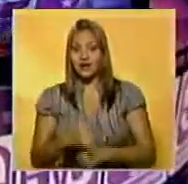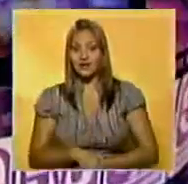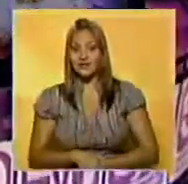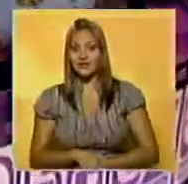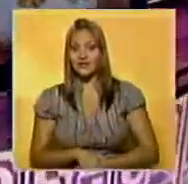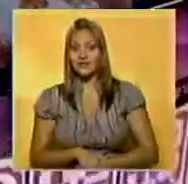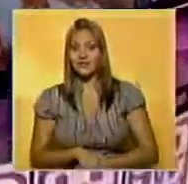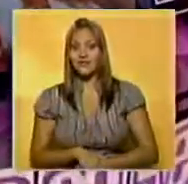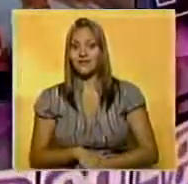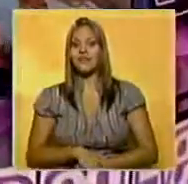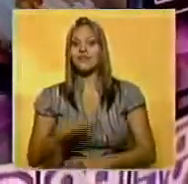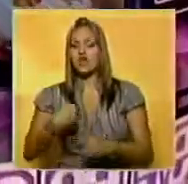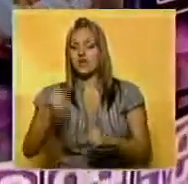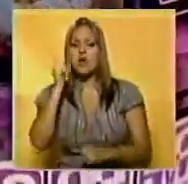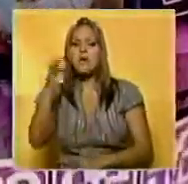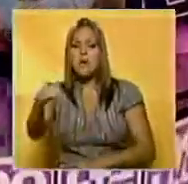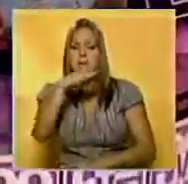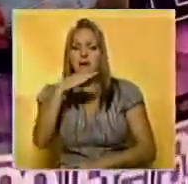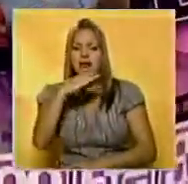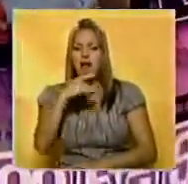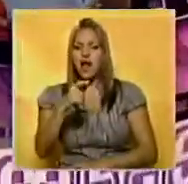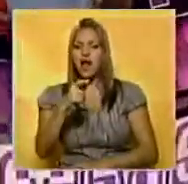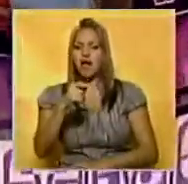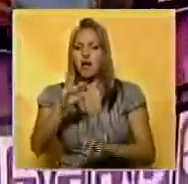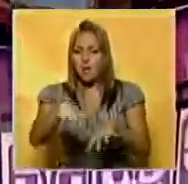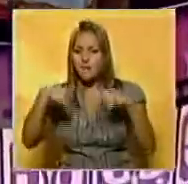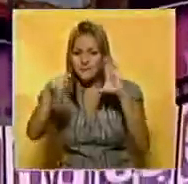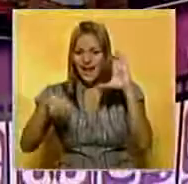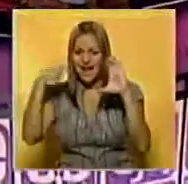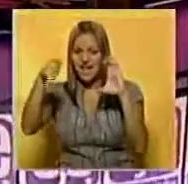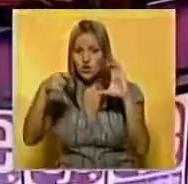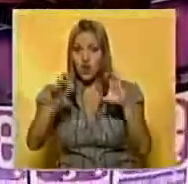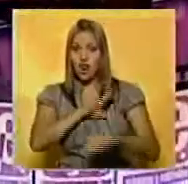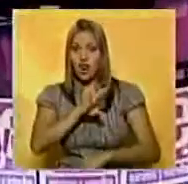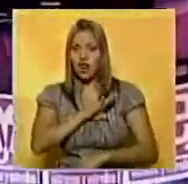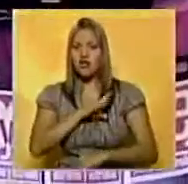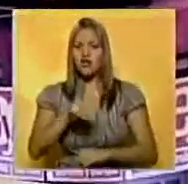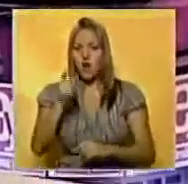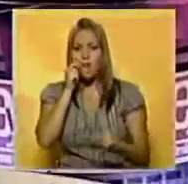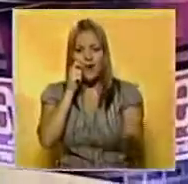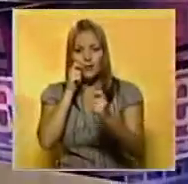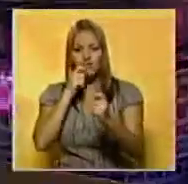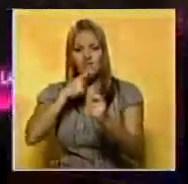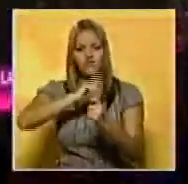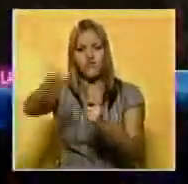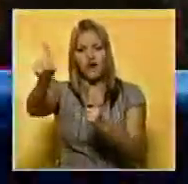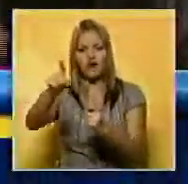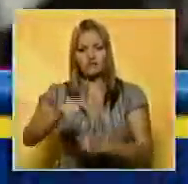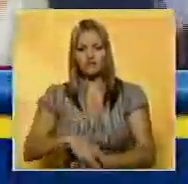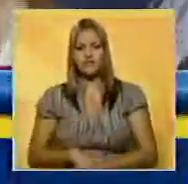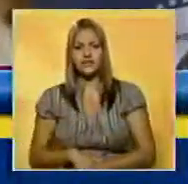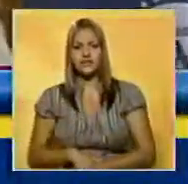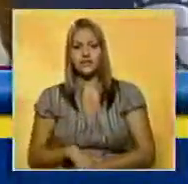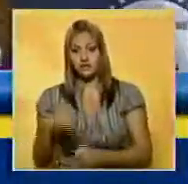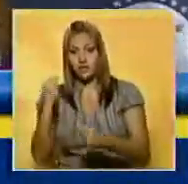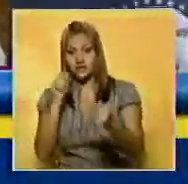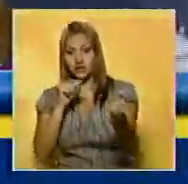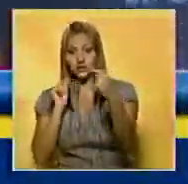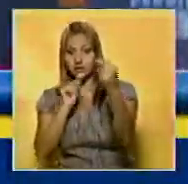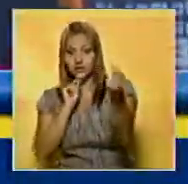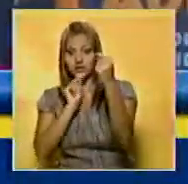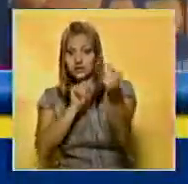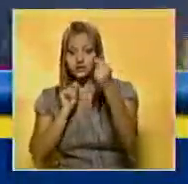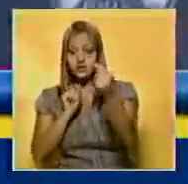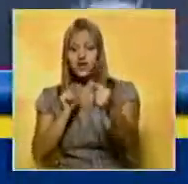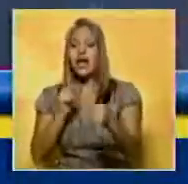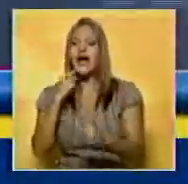mexicana Belinda se enfureció en la rueda de prensa de su película Tadeo y mandó a sacar a un reportero. El altercado con la prensa se dio por